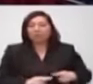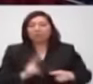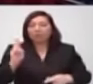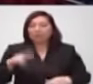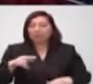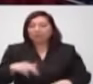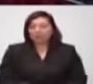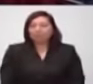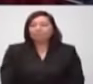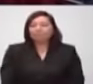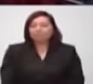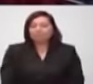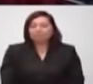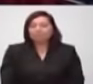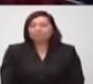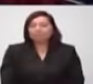de 89%.